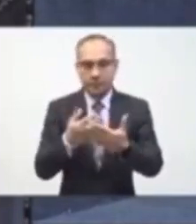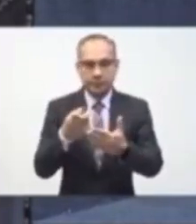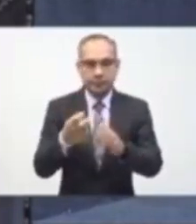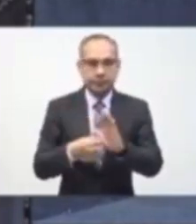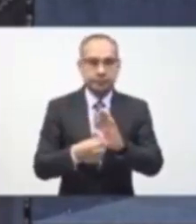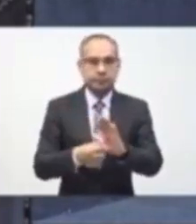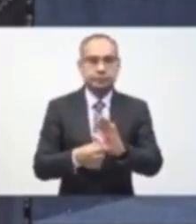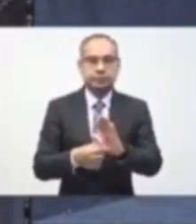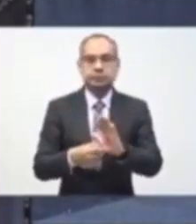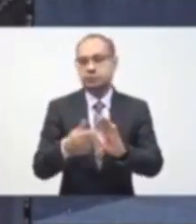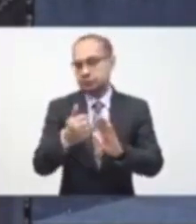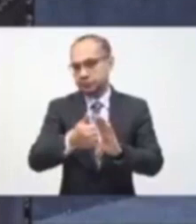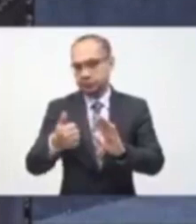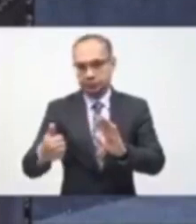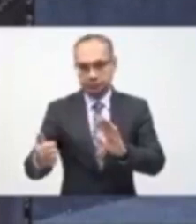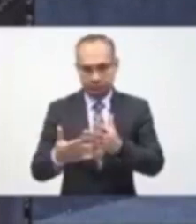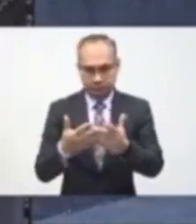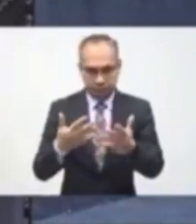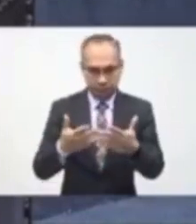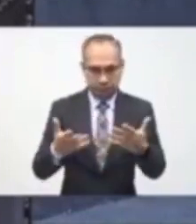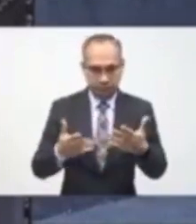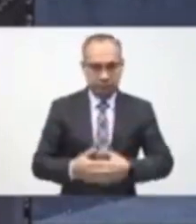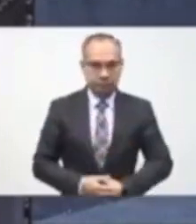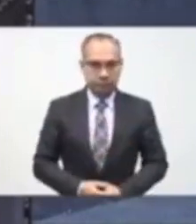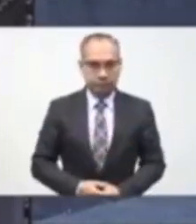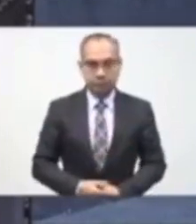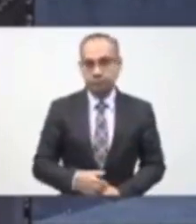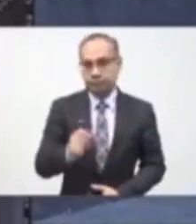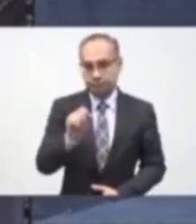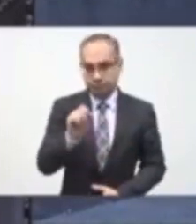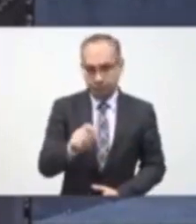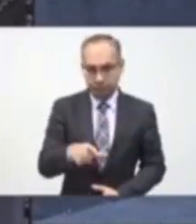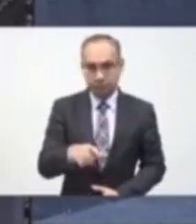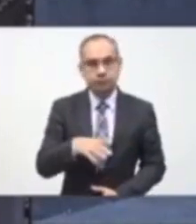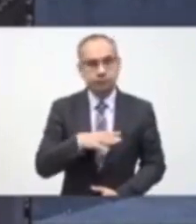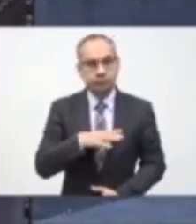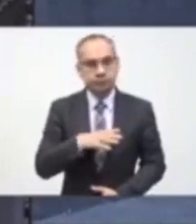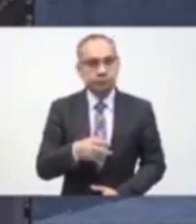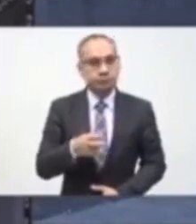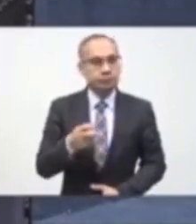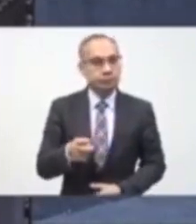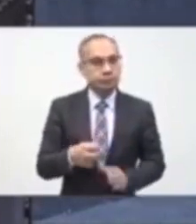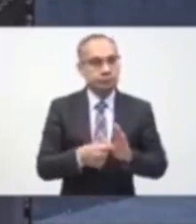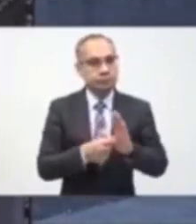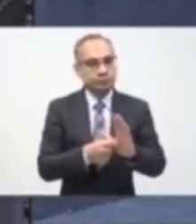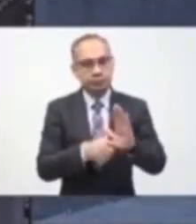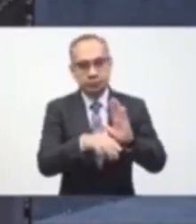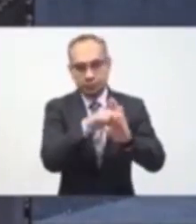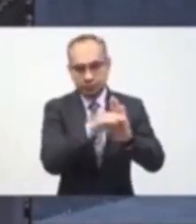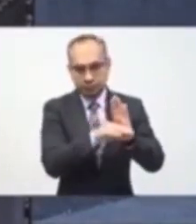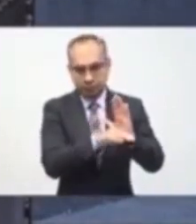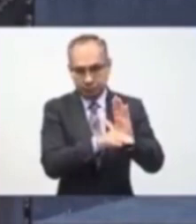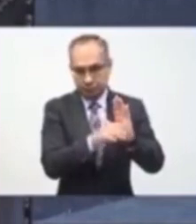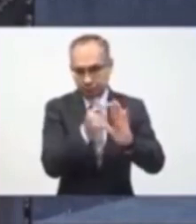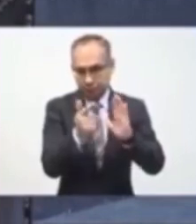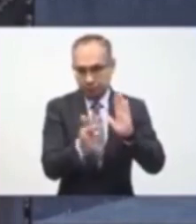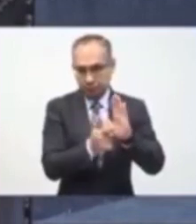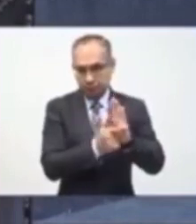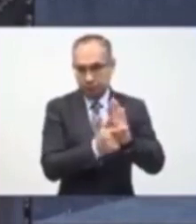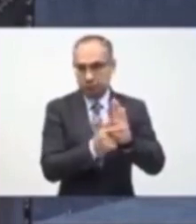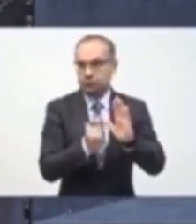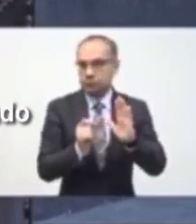de la 65 legisladora brindaron Un minuto de silencio y de aplausos a la diputada Lorena Hernández